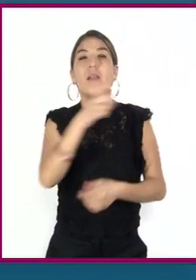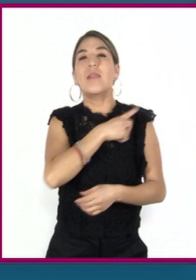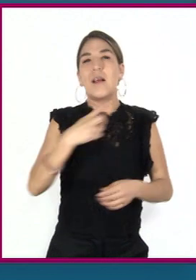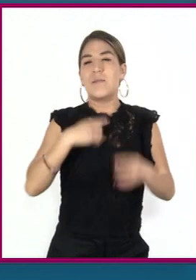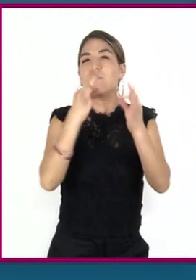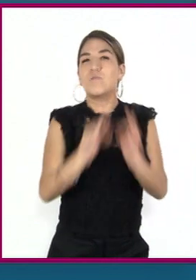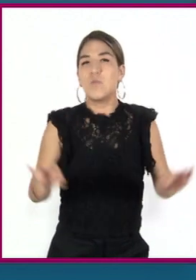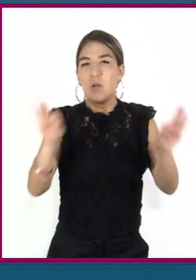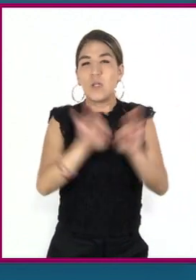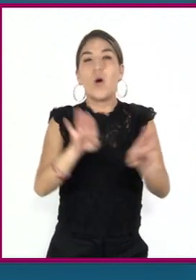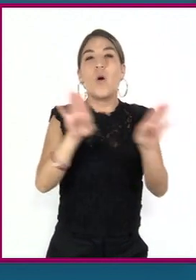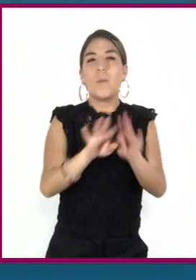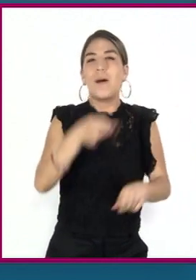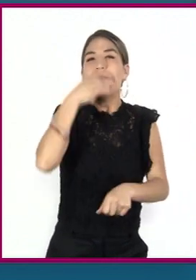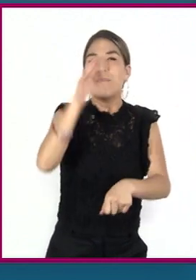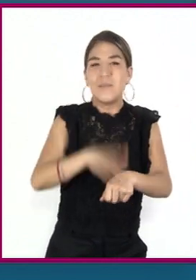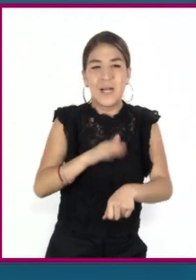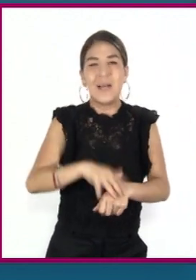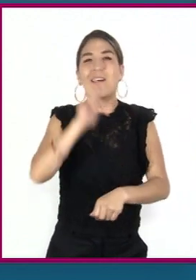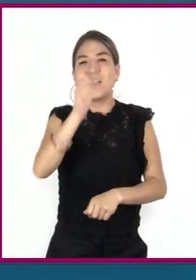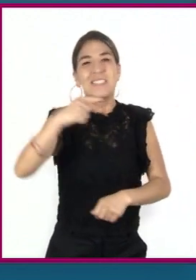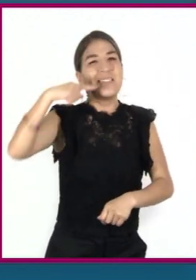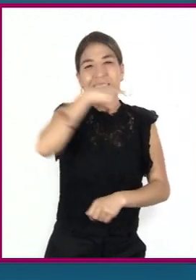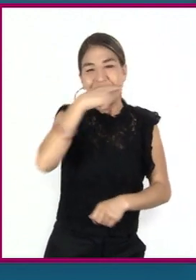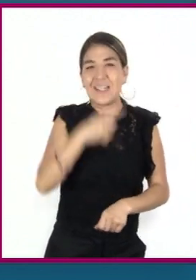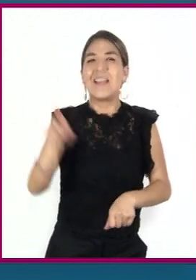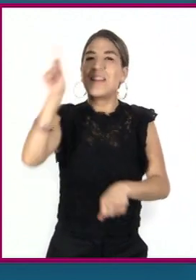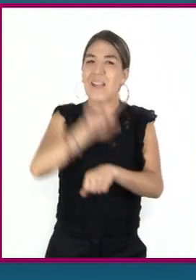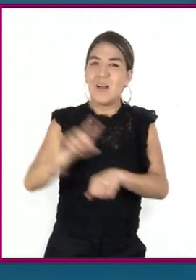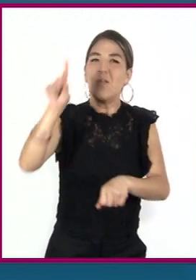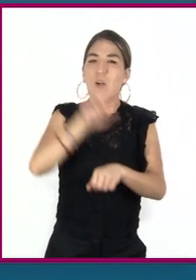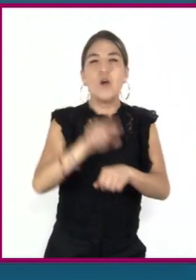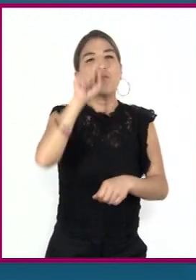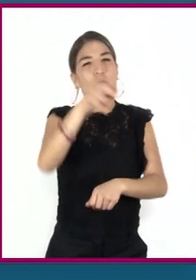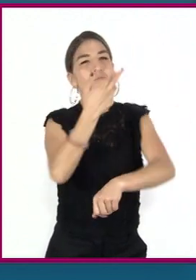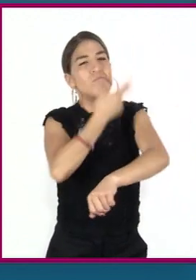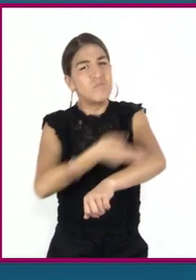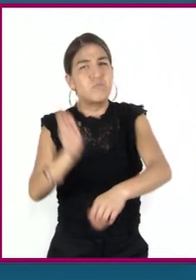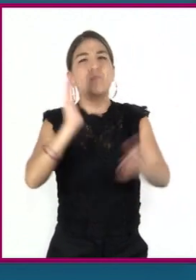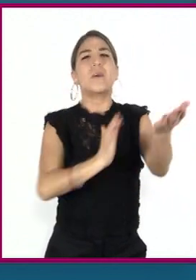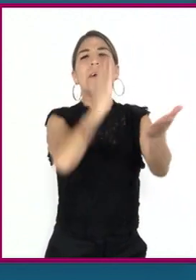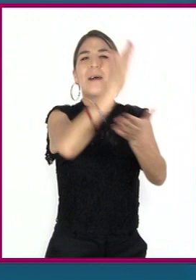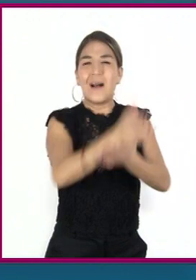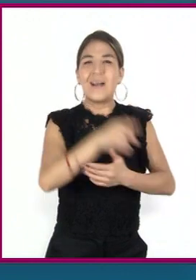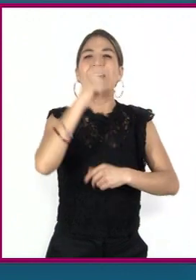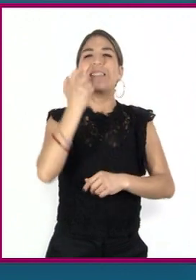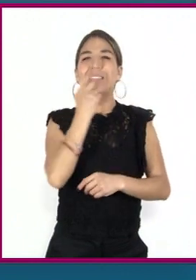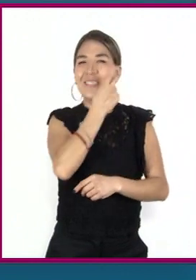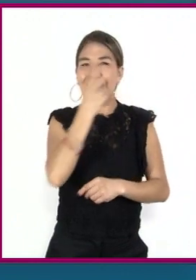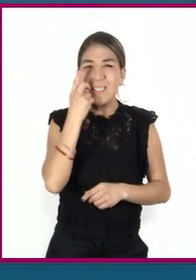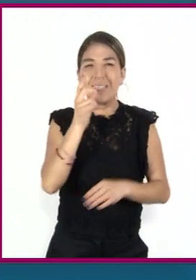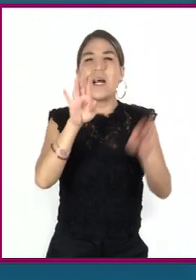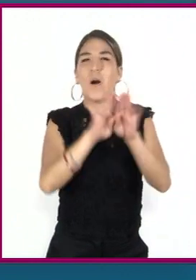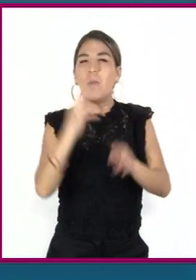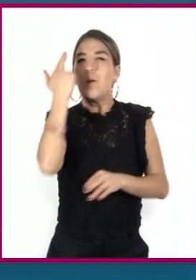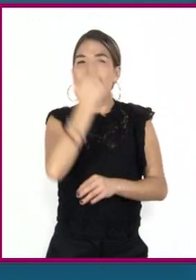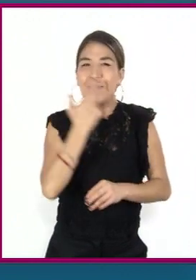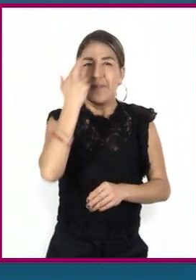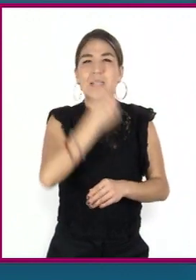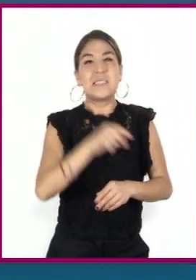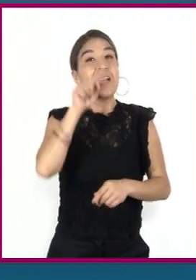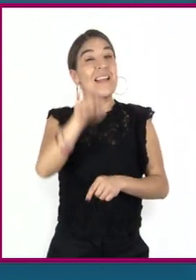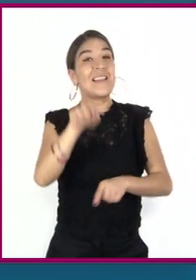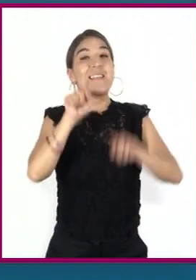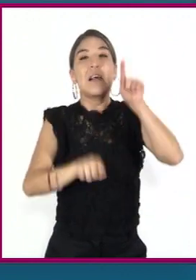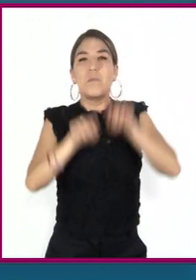implementar medidas preventivas como el cepillado diario y la visita periódica al dentista. Pero, ¿depende solo de este cuidado el